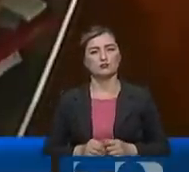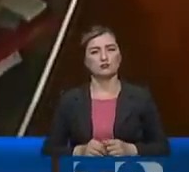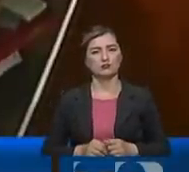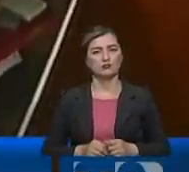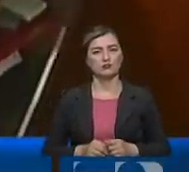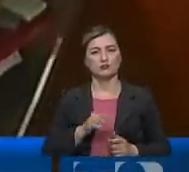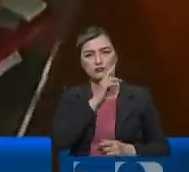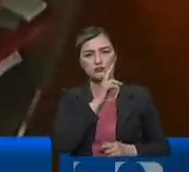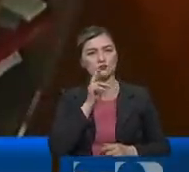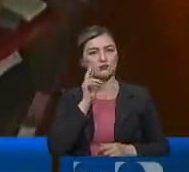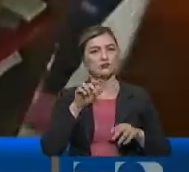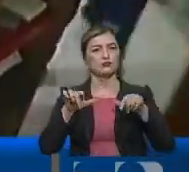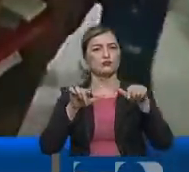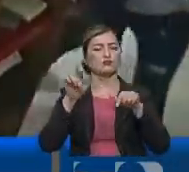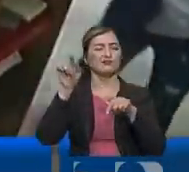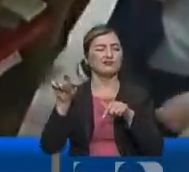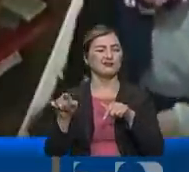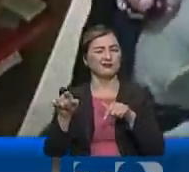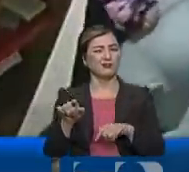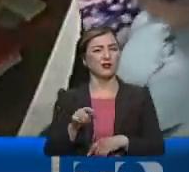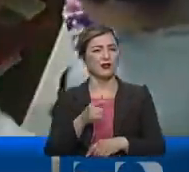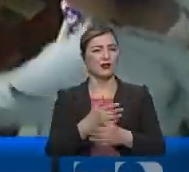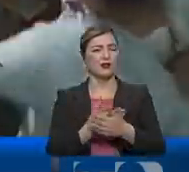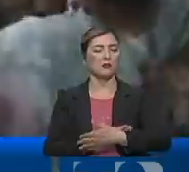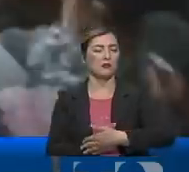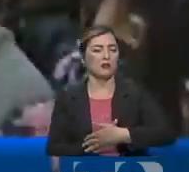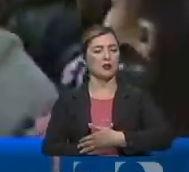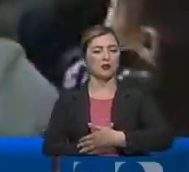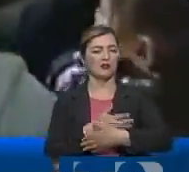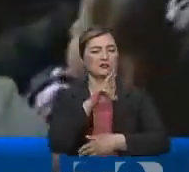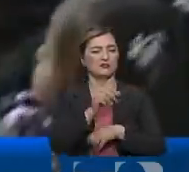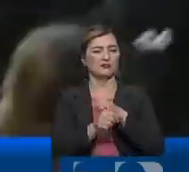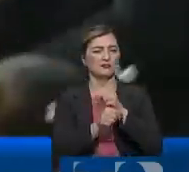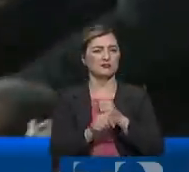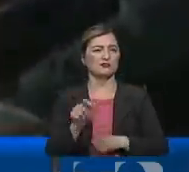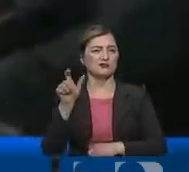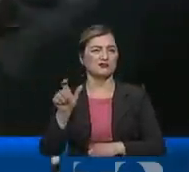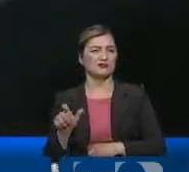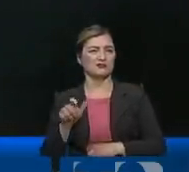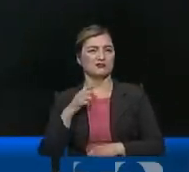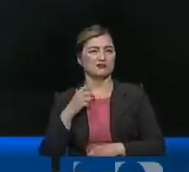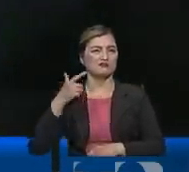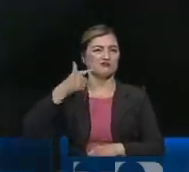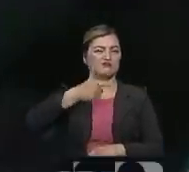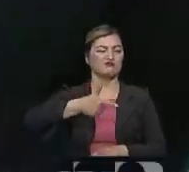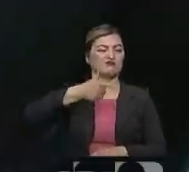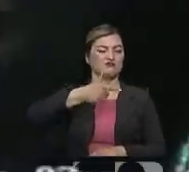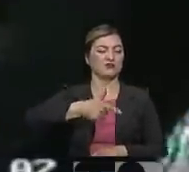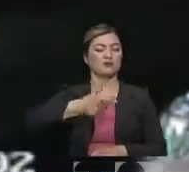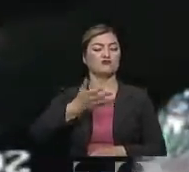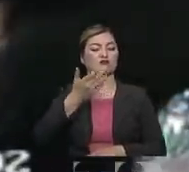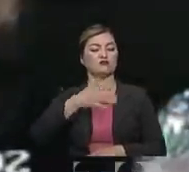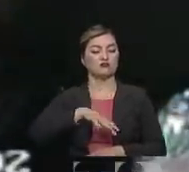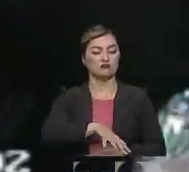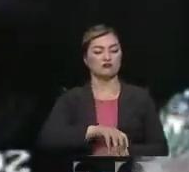El asalto al restaurante se desarrolló en presencia de una niña de 3 años. Uno de los delincuentes amedrenta a la madre con un arma de fuego y